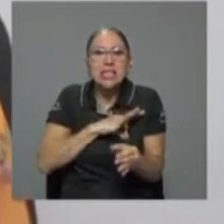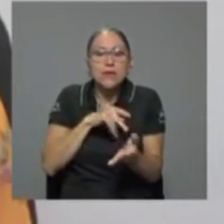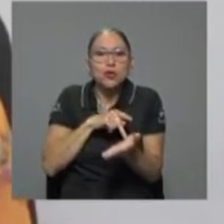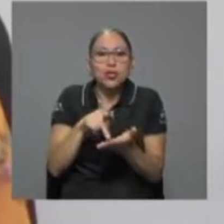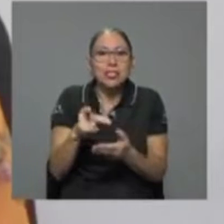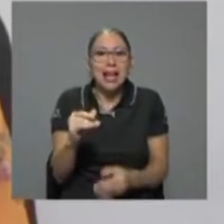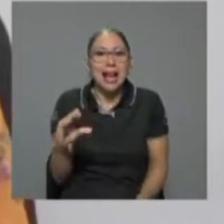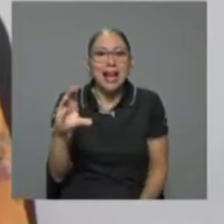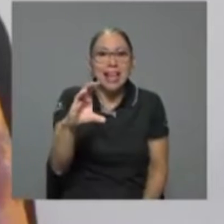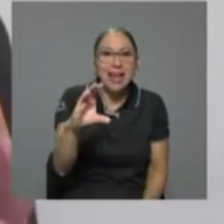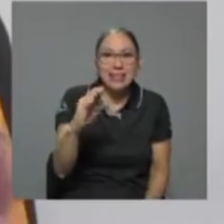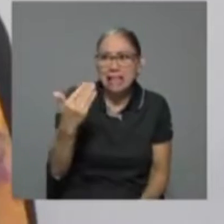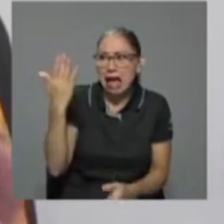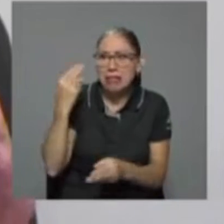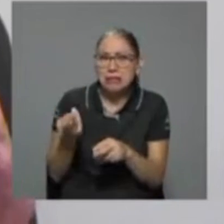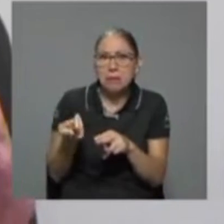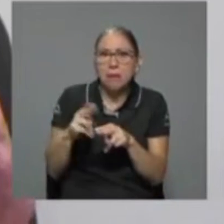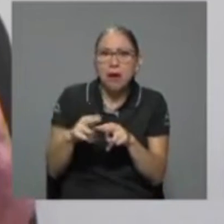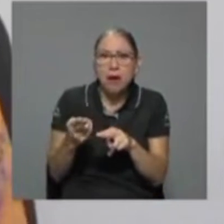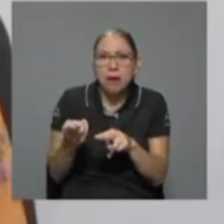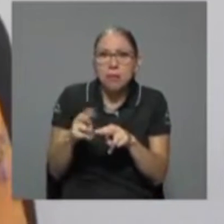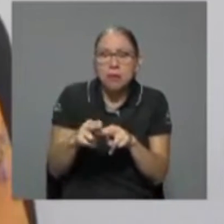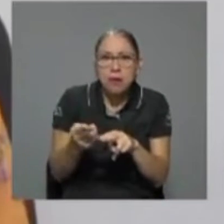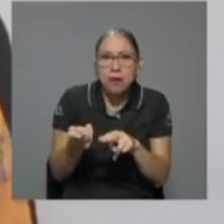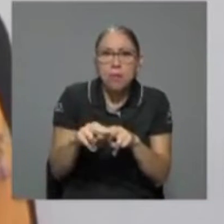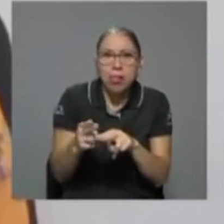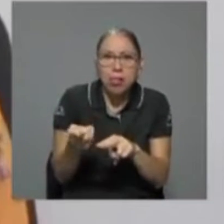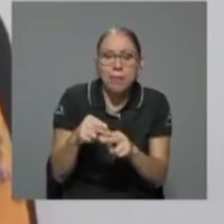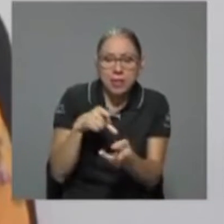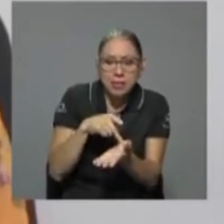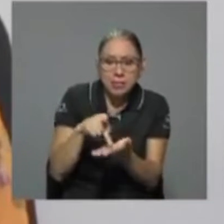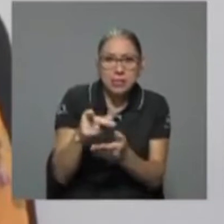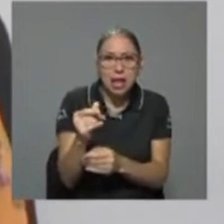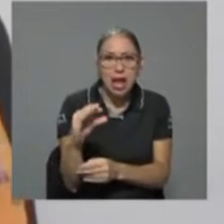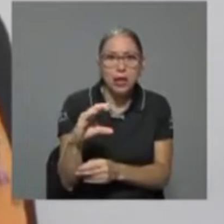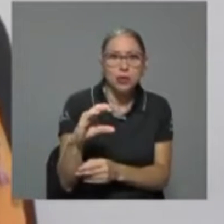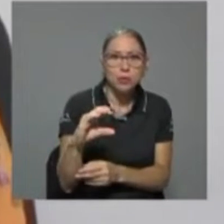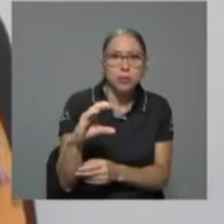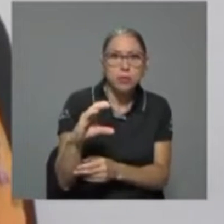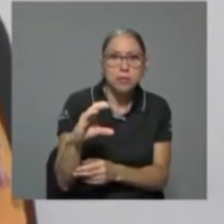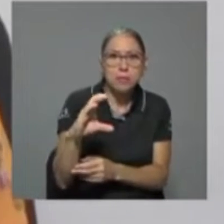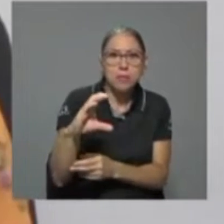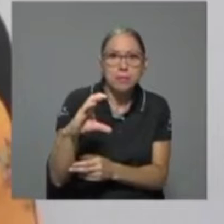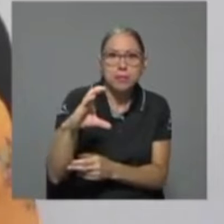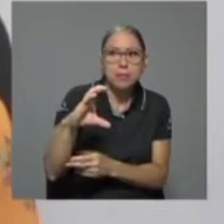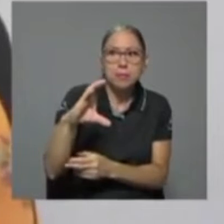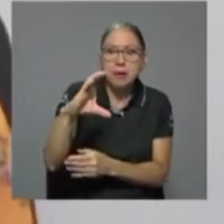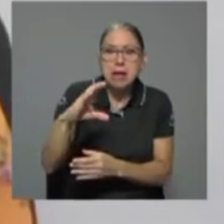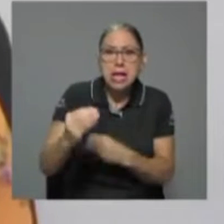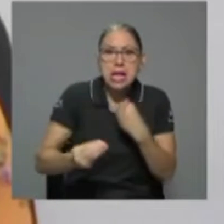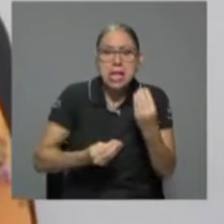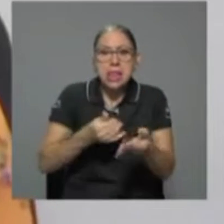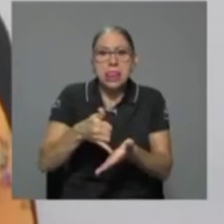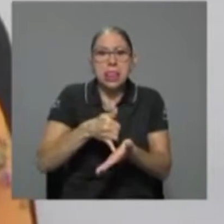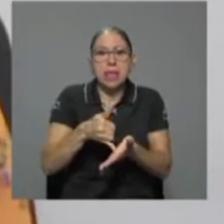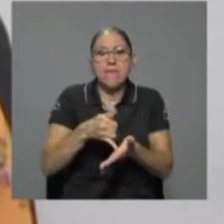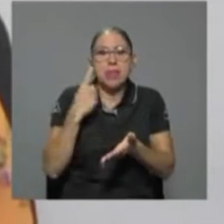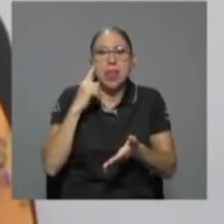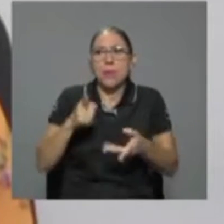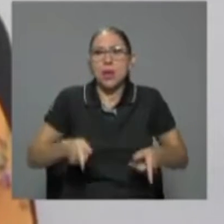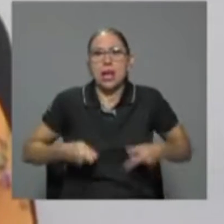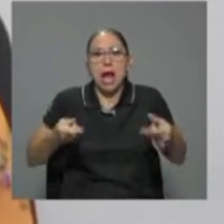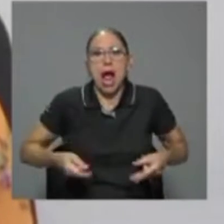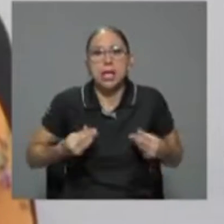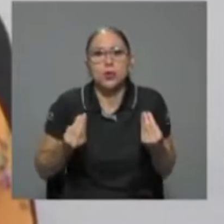dinamismo increíble y que estaban generando ahí como inestabilidad por el lado del gasto. Y además, un título